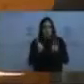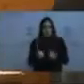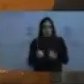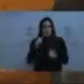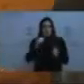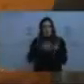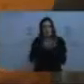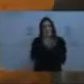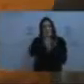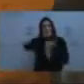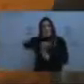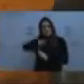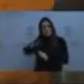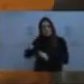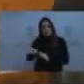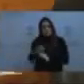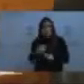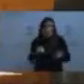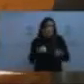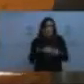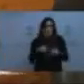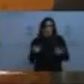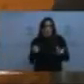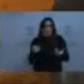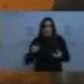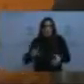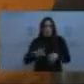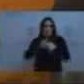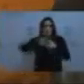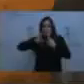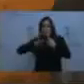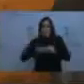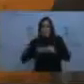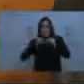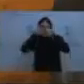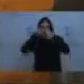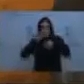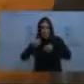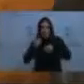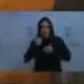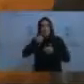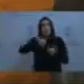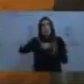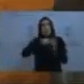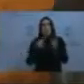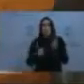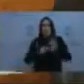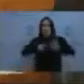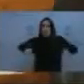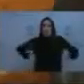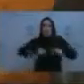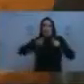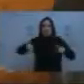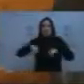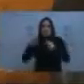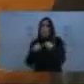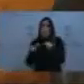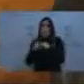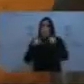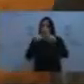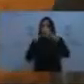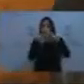de servicios propia de un hospital de sus características, dispone de una tecnología en continua modernización como la del resto de las